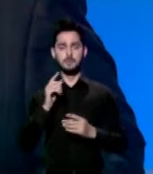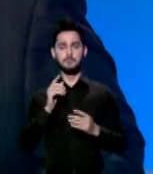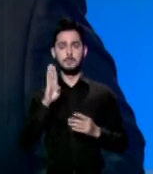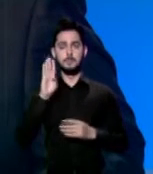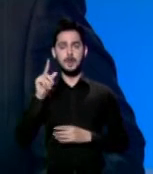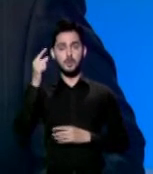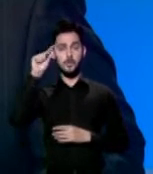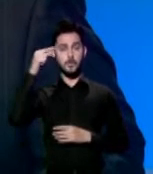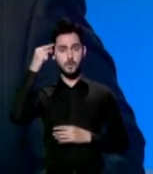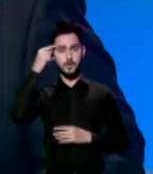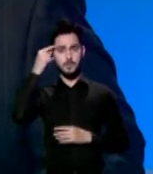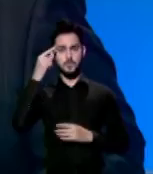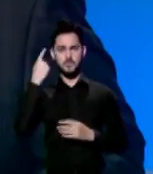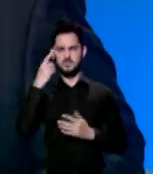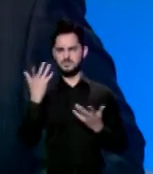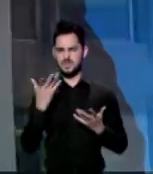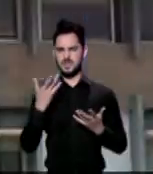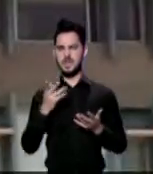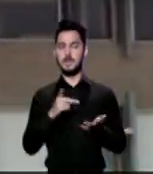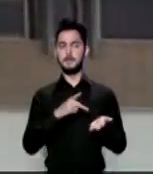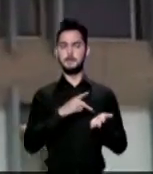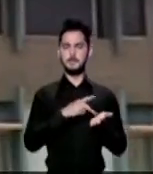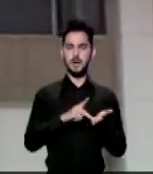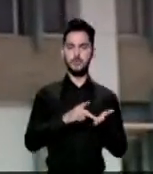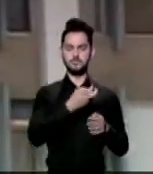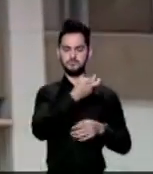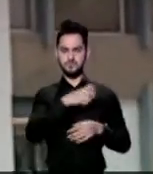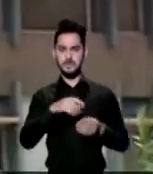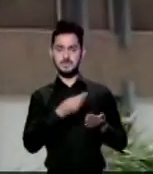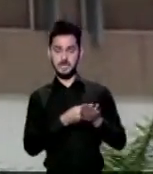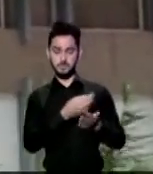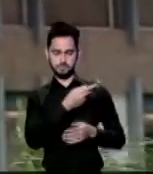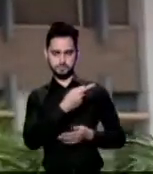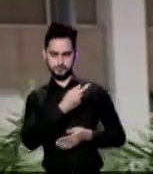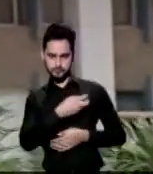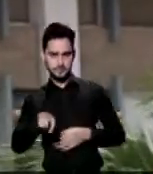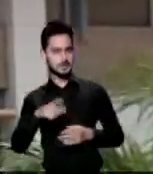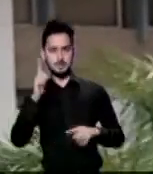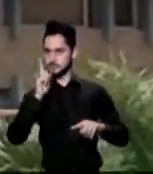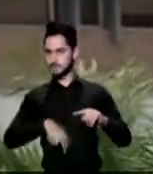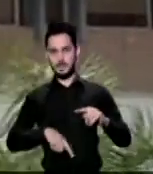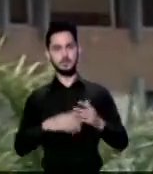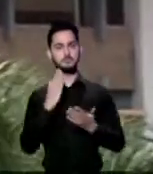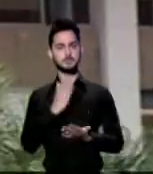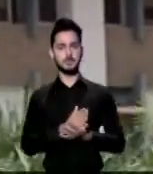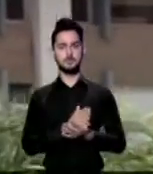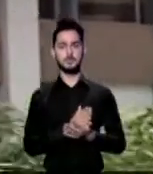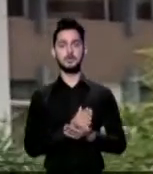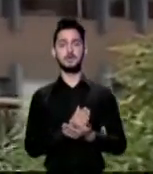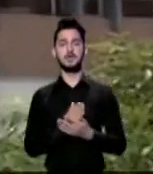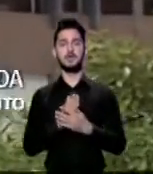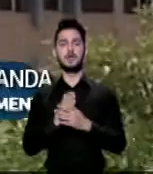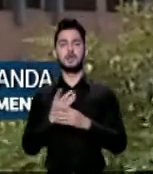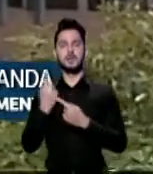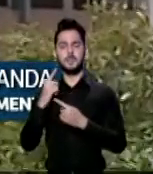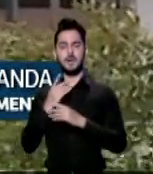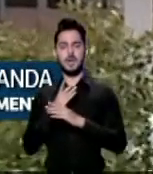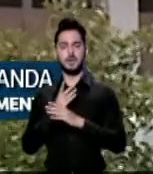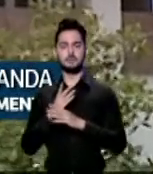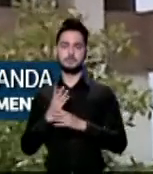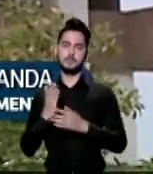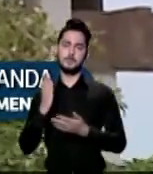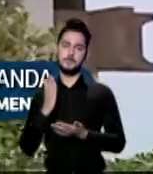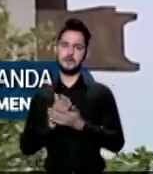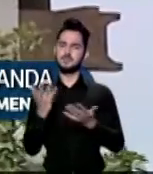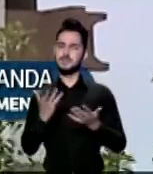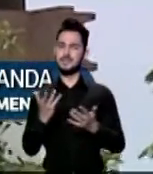que se detengan todas las transferencias y pagos del banco a otras instituciones. La petición busca prevenir posible fraude a